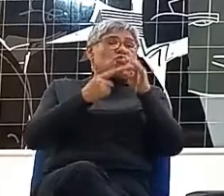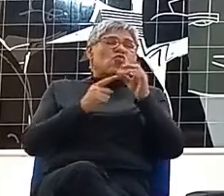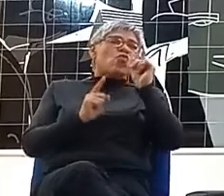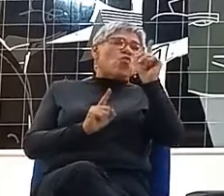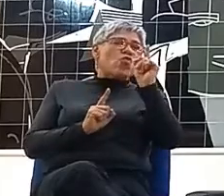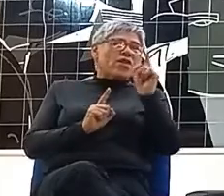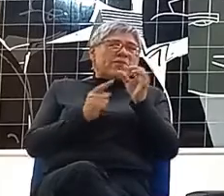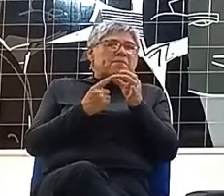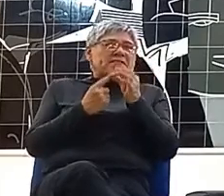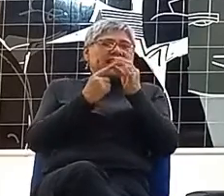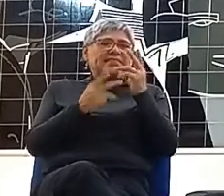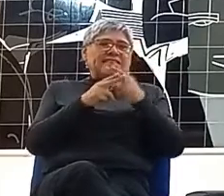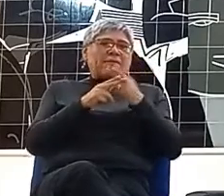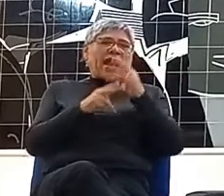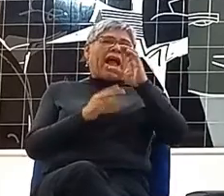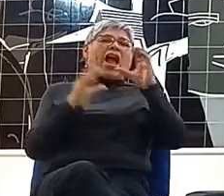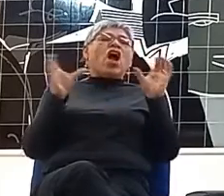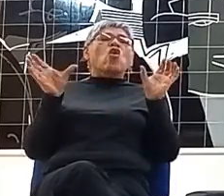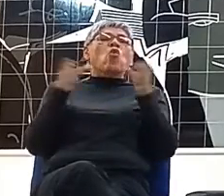Cerrado.